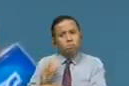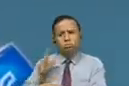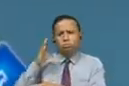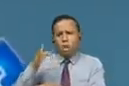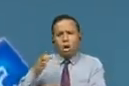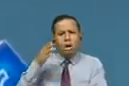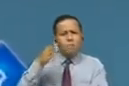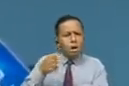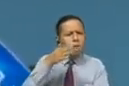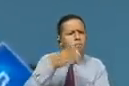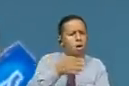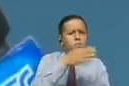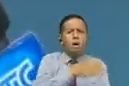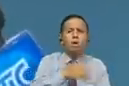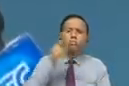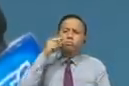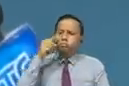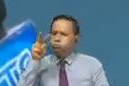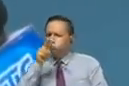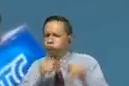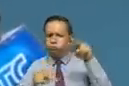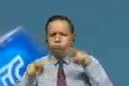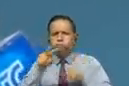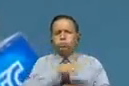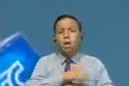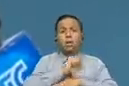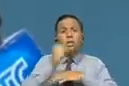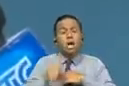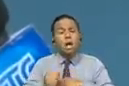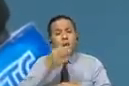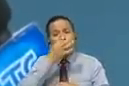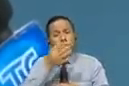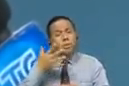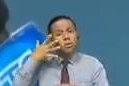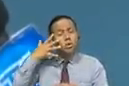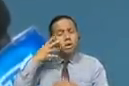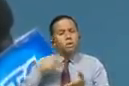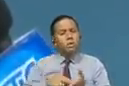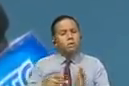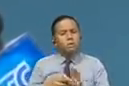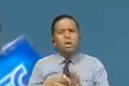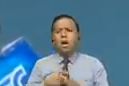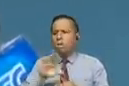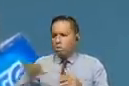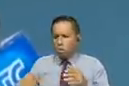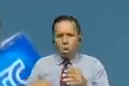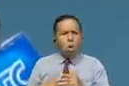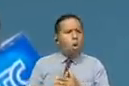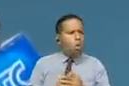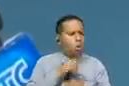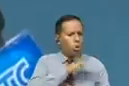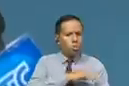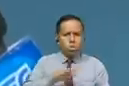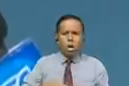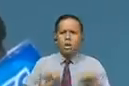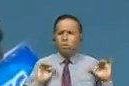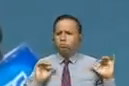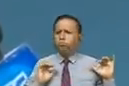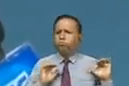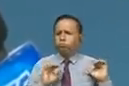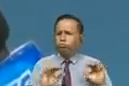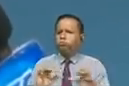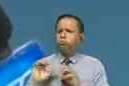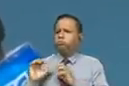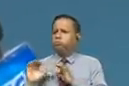esto implica que en estos niveles, en régimen Sierra Amazonía, existe un control del retorno de todos los estudiantes y por supuesto que aquellos estudiantes